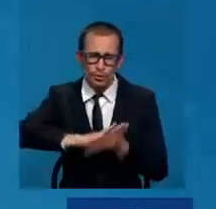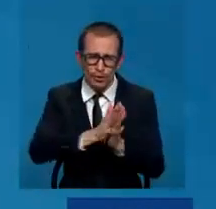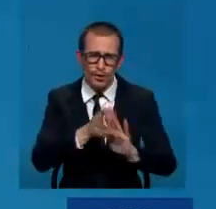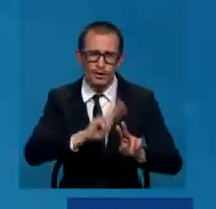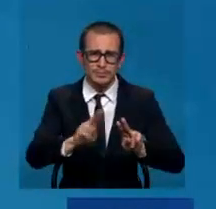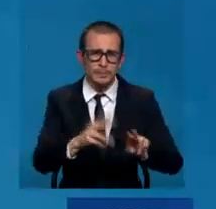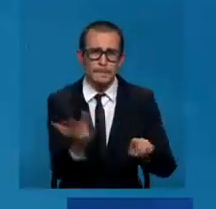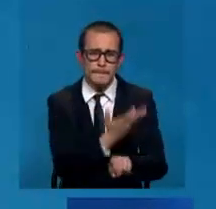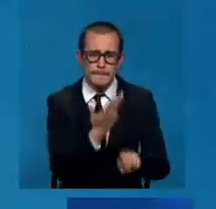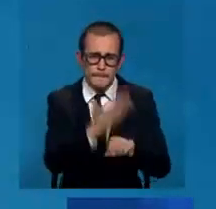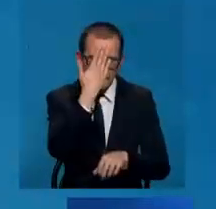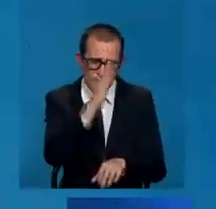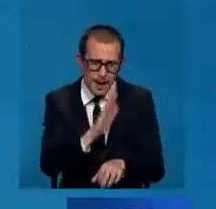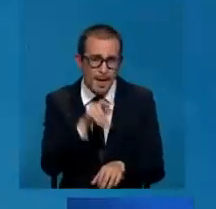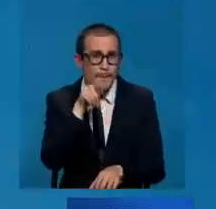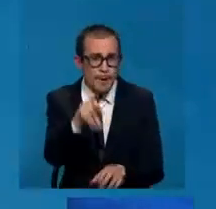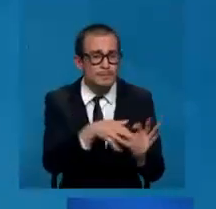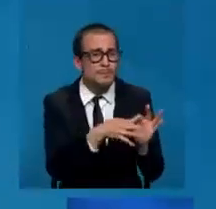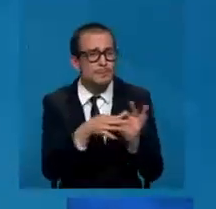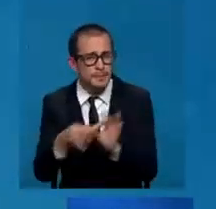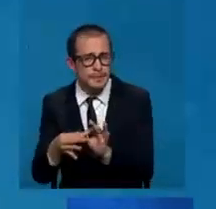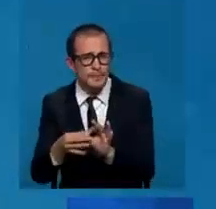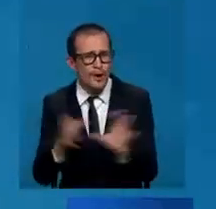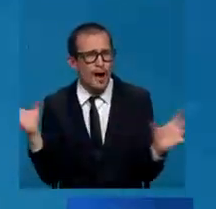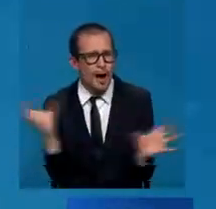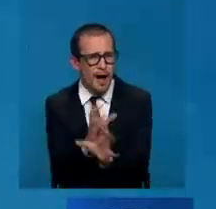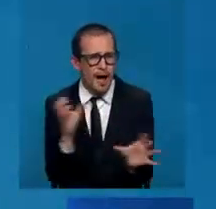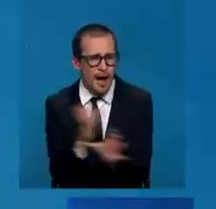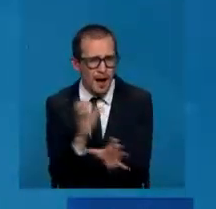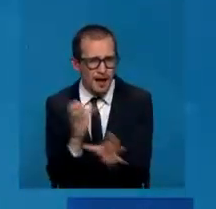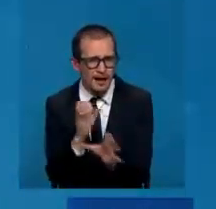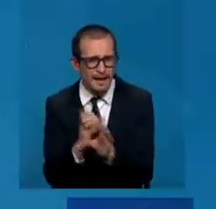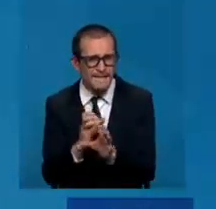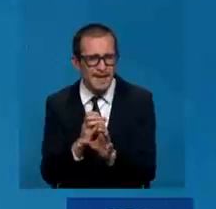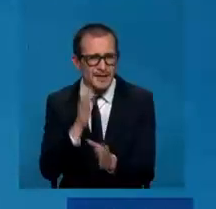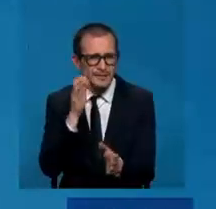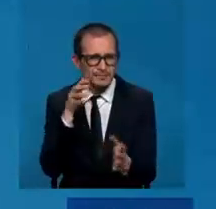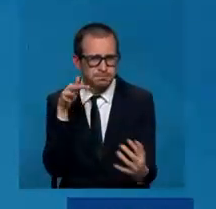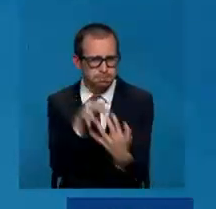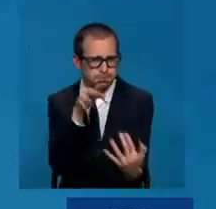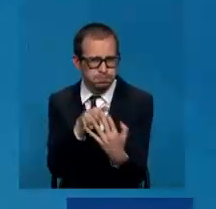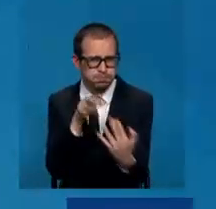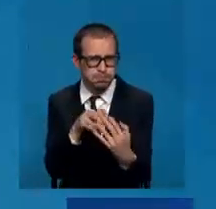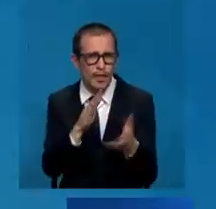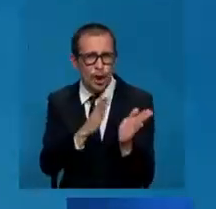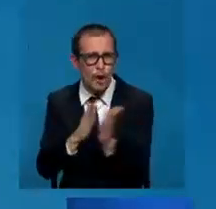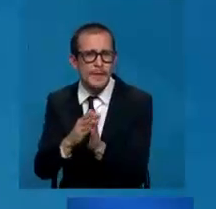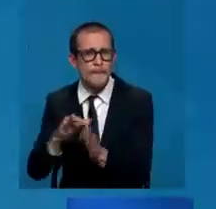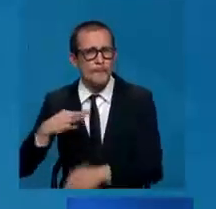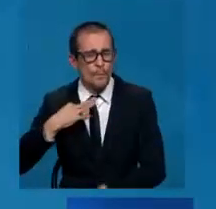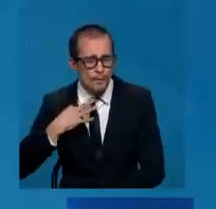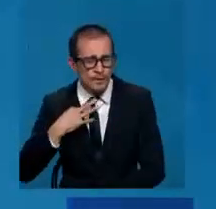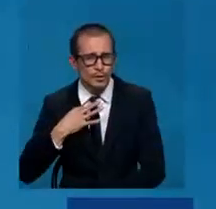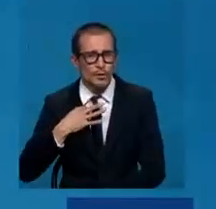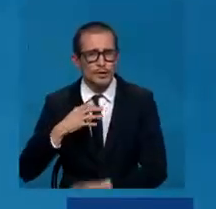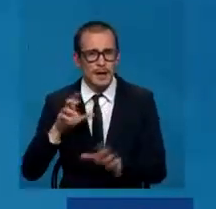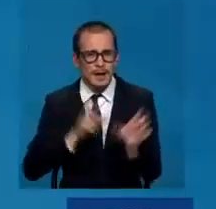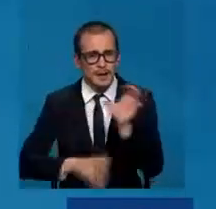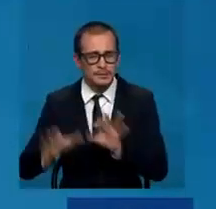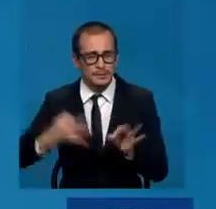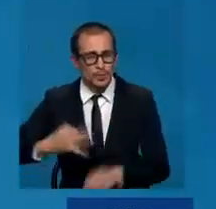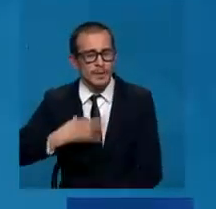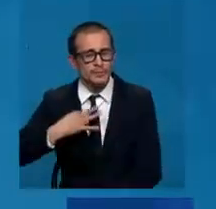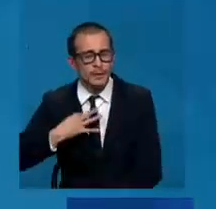vandálicos. Es debido a los graves atentados al orden público y a la seguridad ciudadana, a la